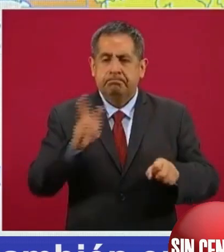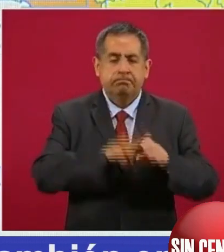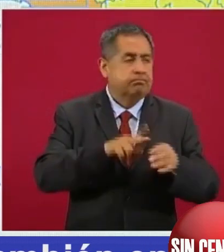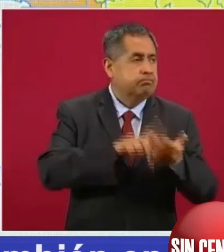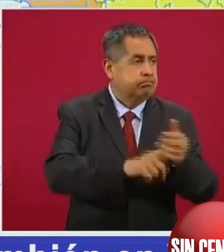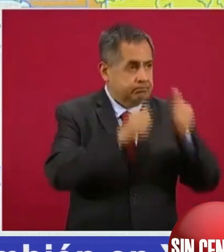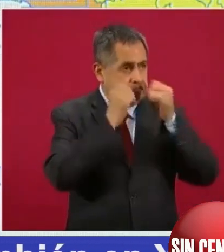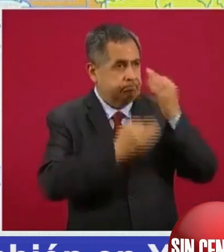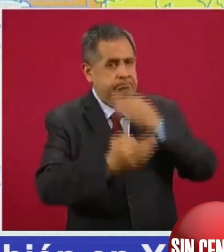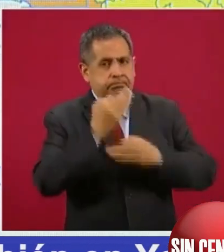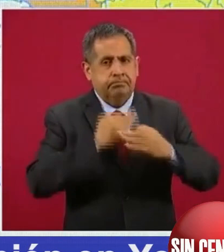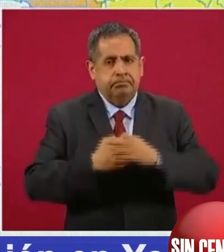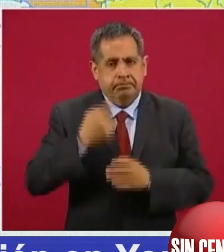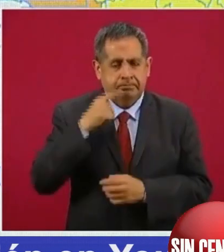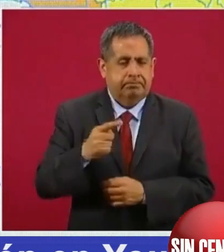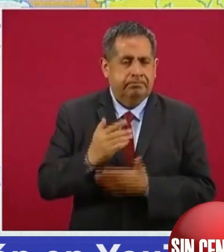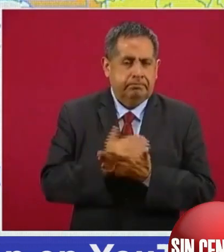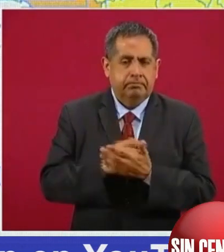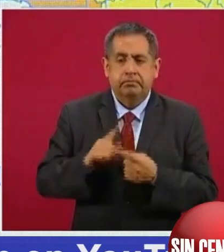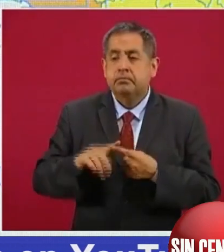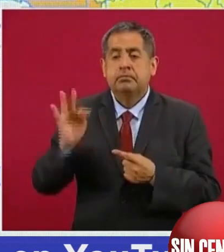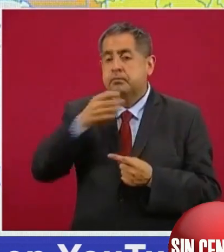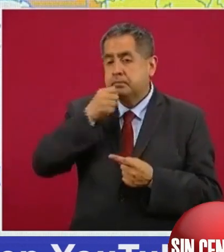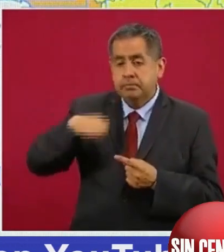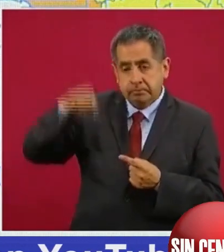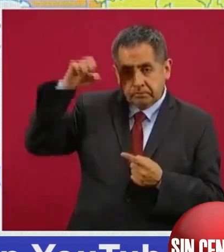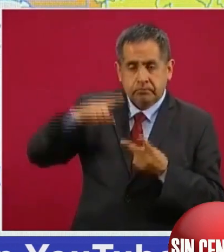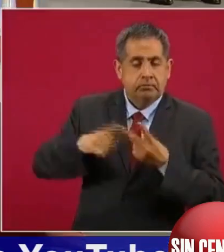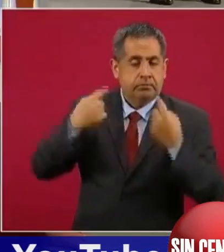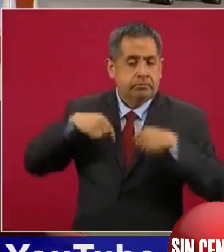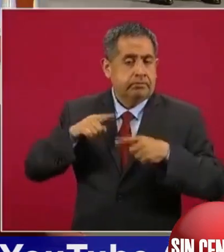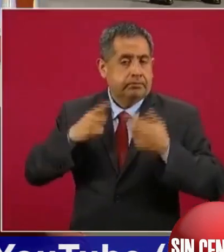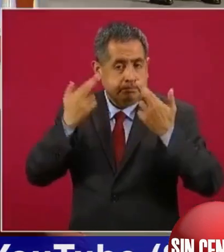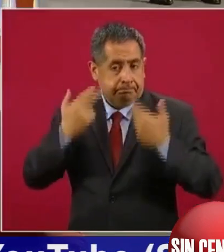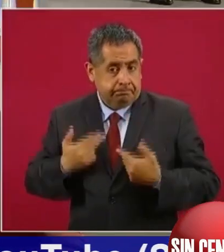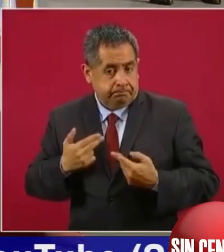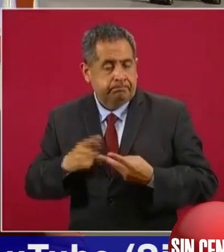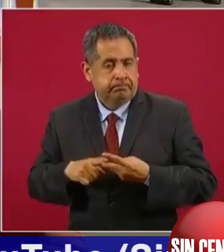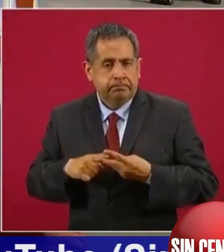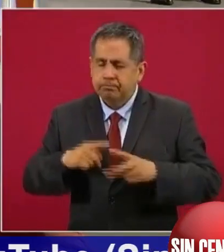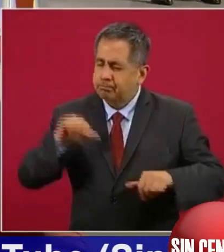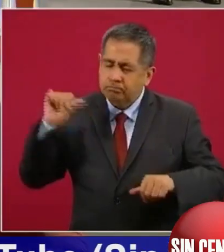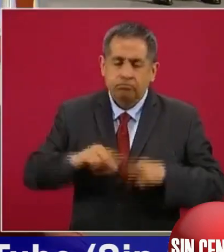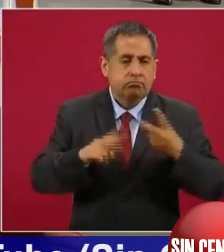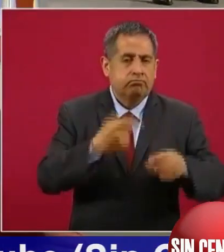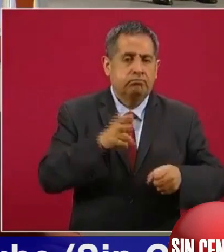y las condiciones de riesgo, edad o enfermedades crónicas. Muchas gracias, presidente.